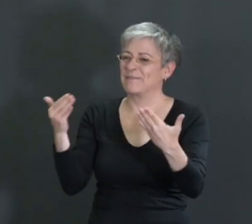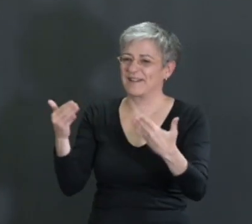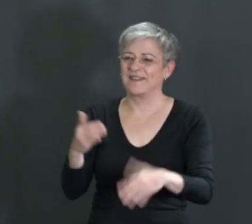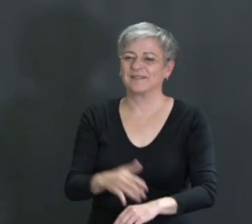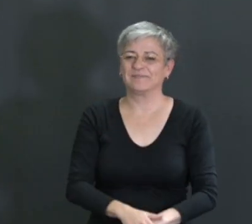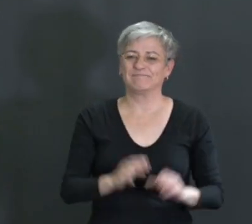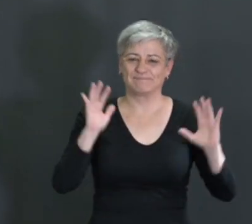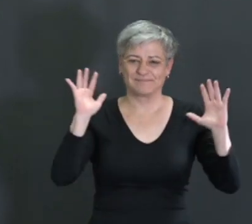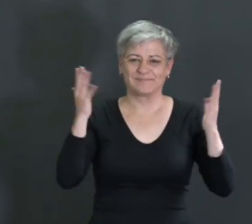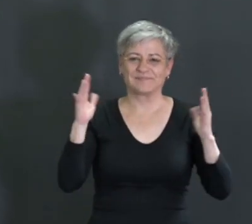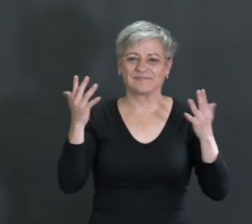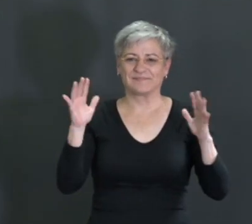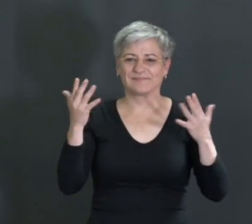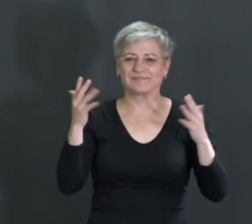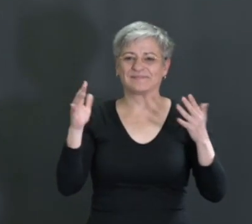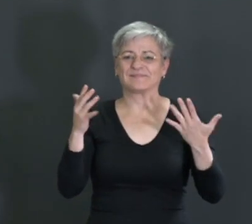gracias.